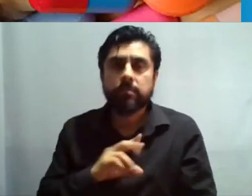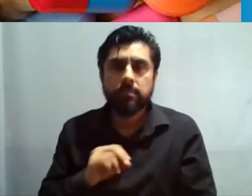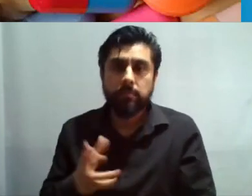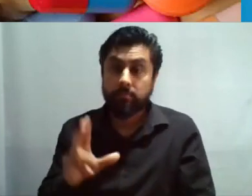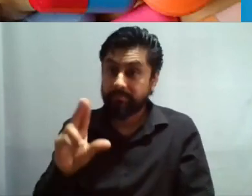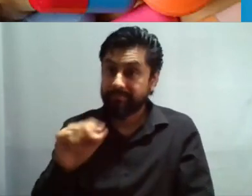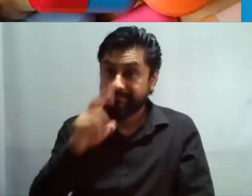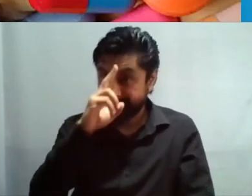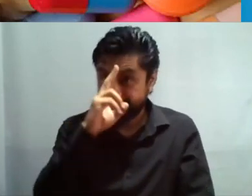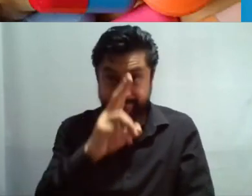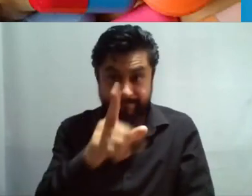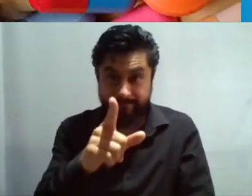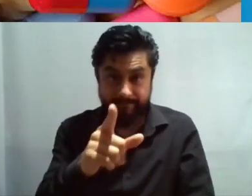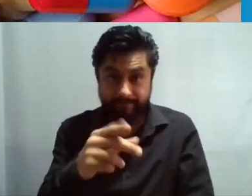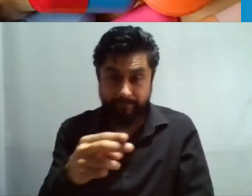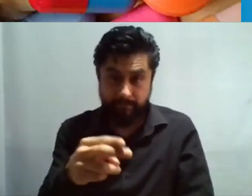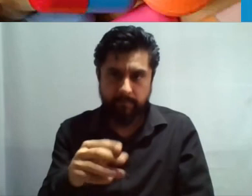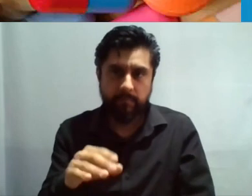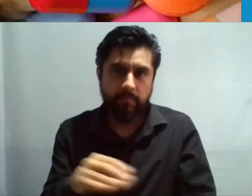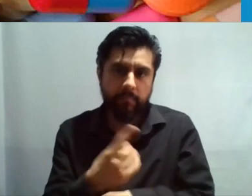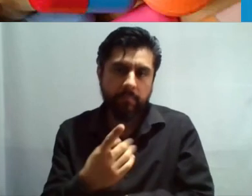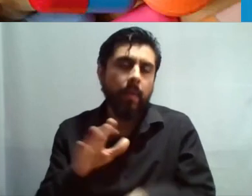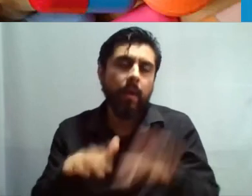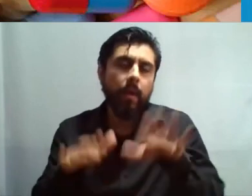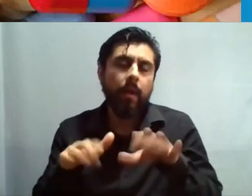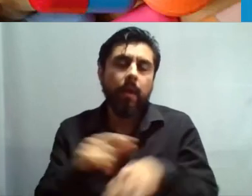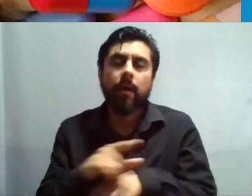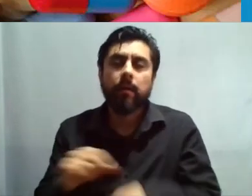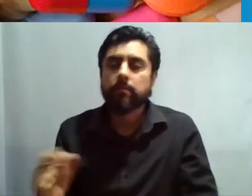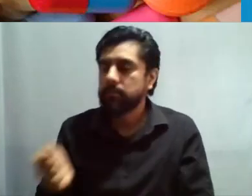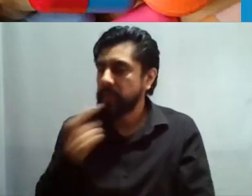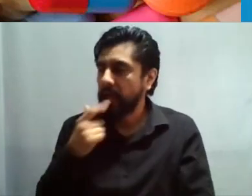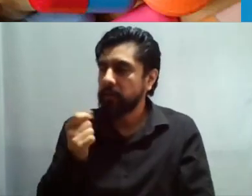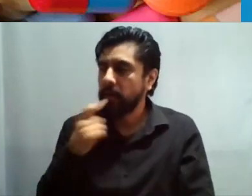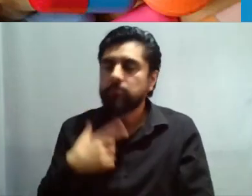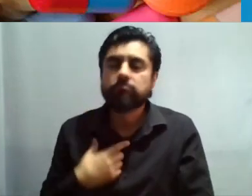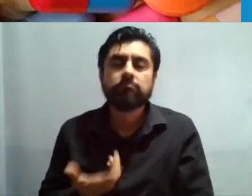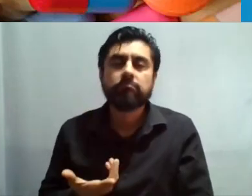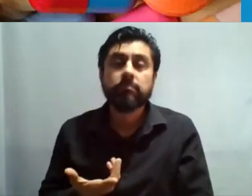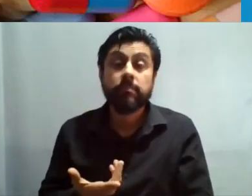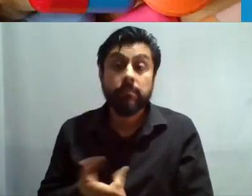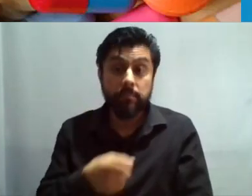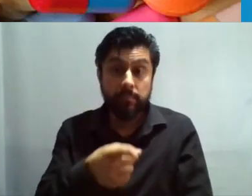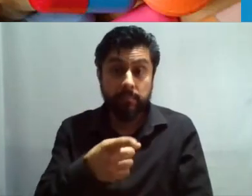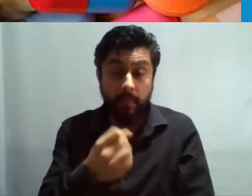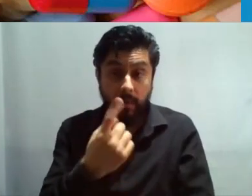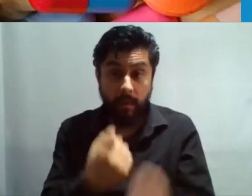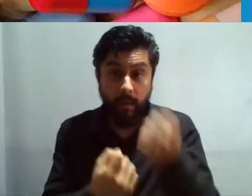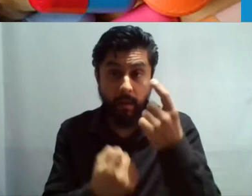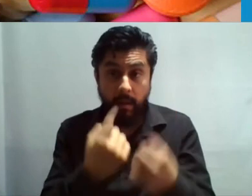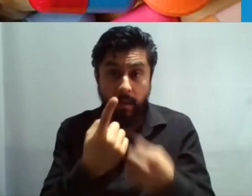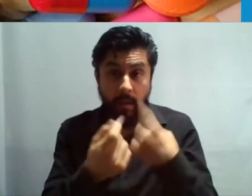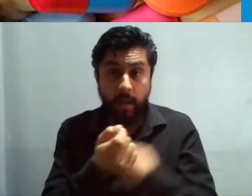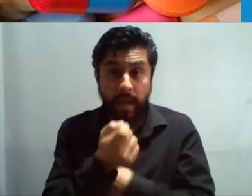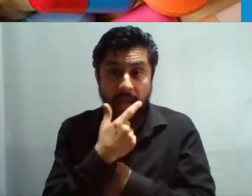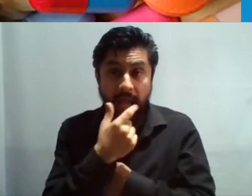lo que creemos que nos pudiera ayudar. Y además que hay ciertos medicamentos que son